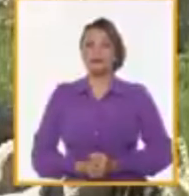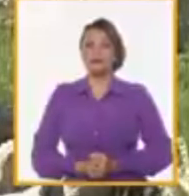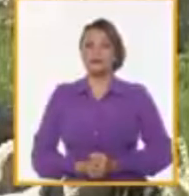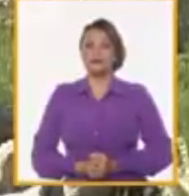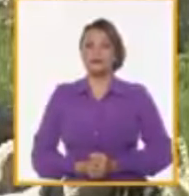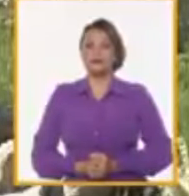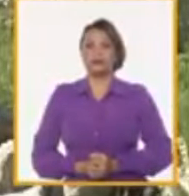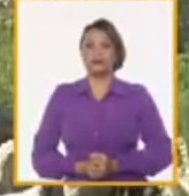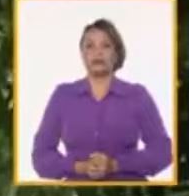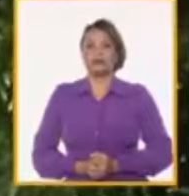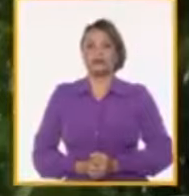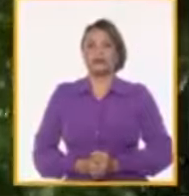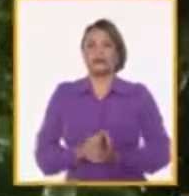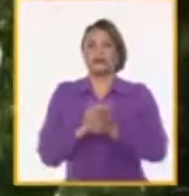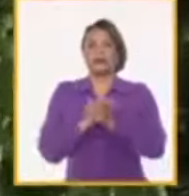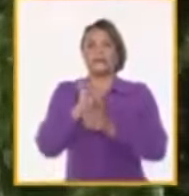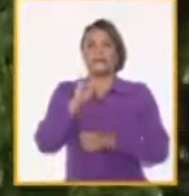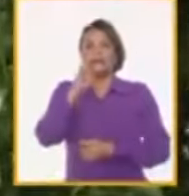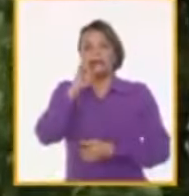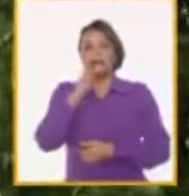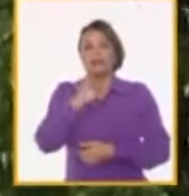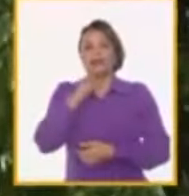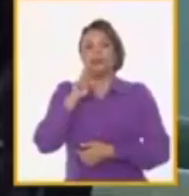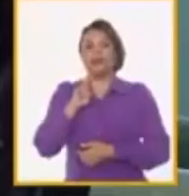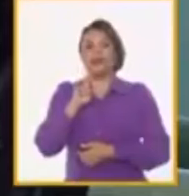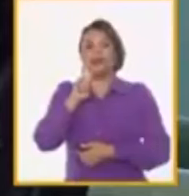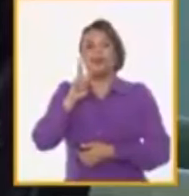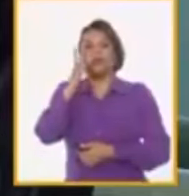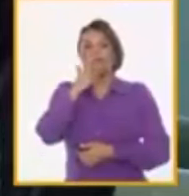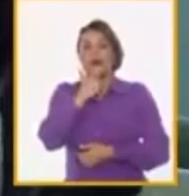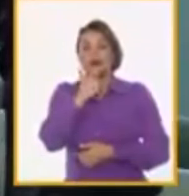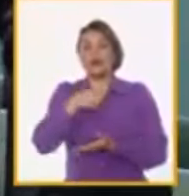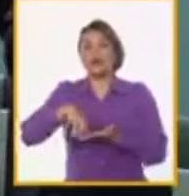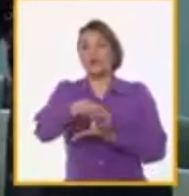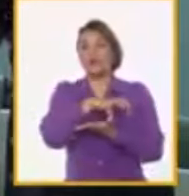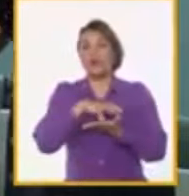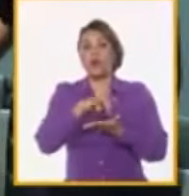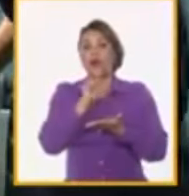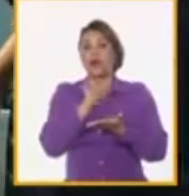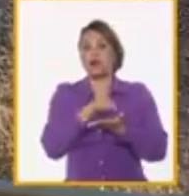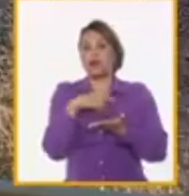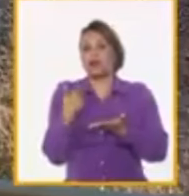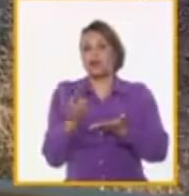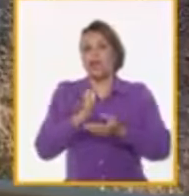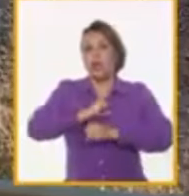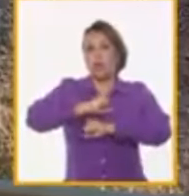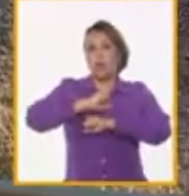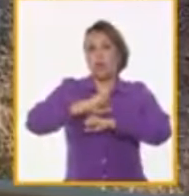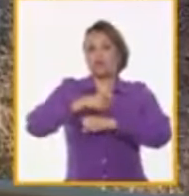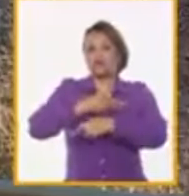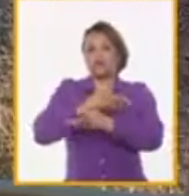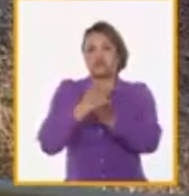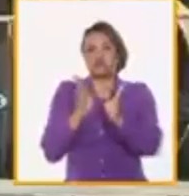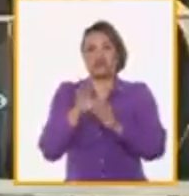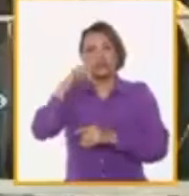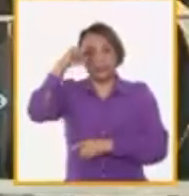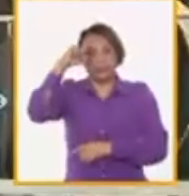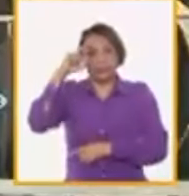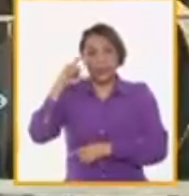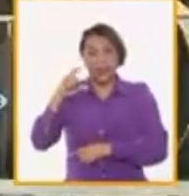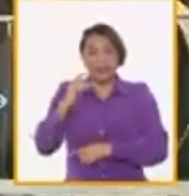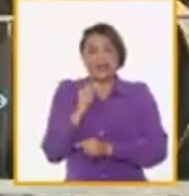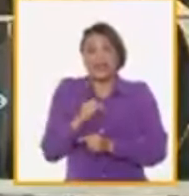Minerva Ochoita es una de las fuentes que suministran agua a Santa Clara. En la periferia de la